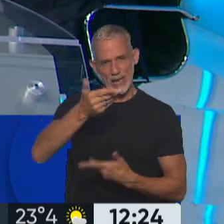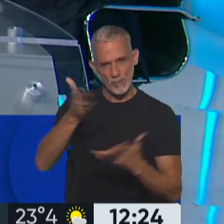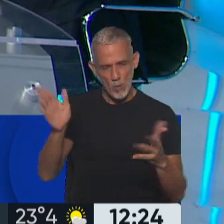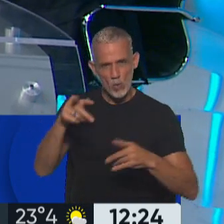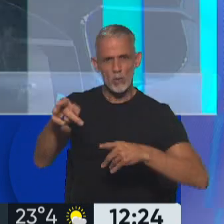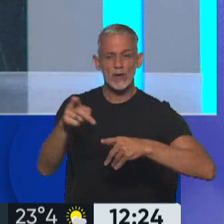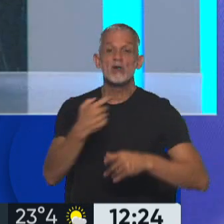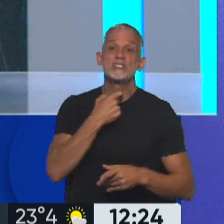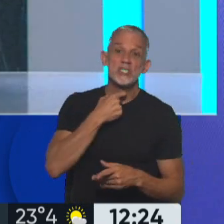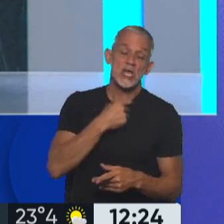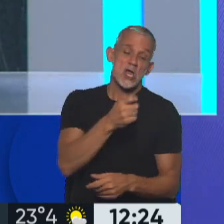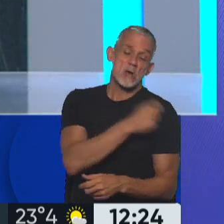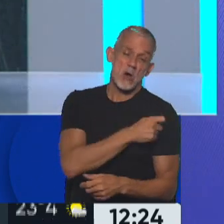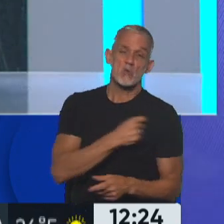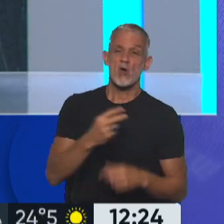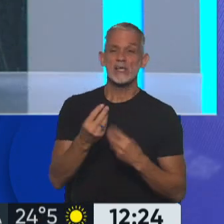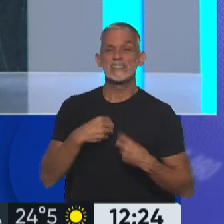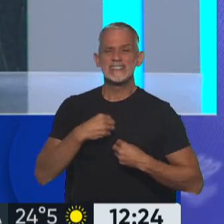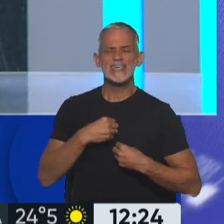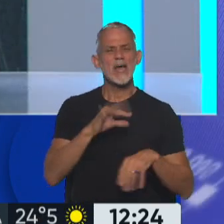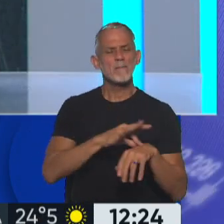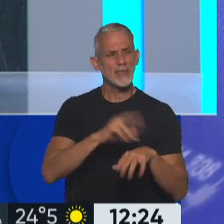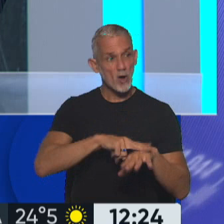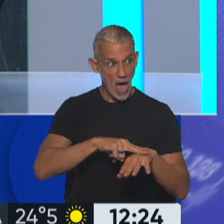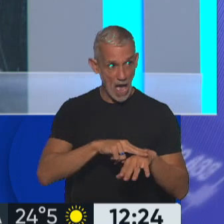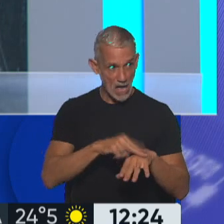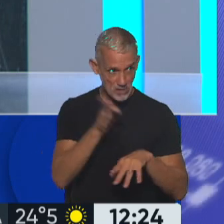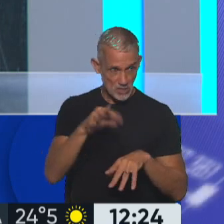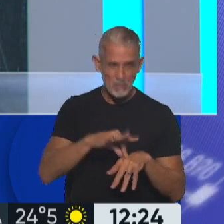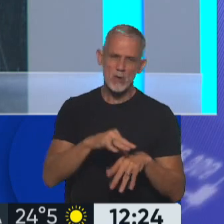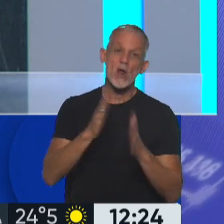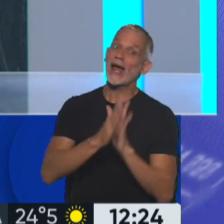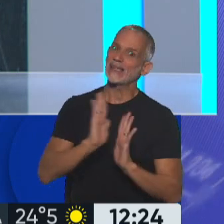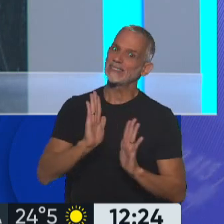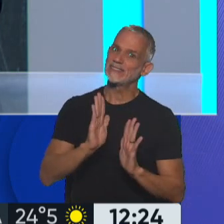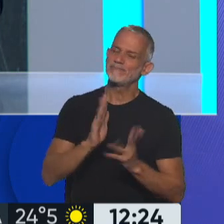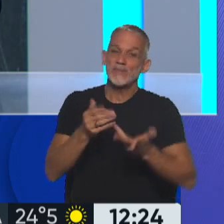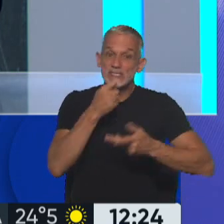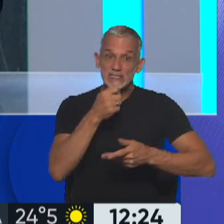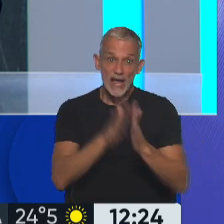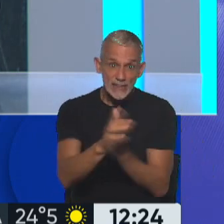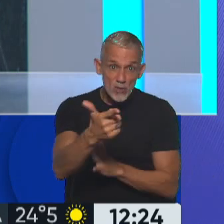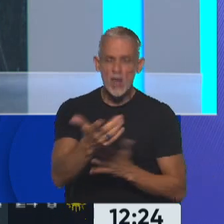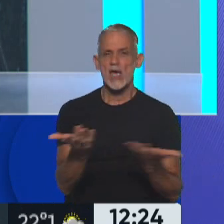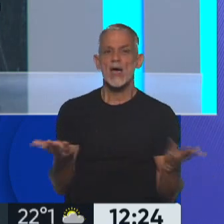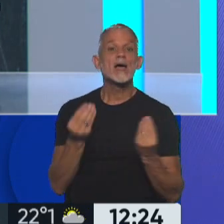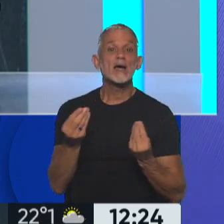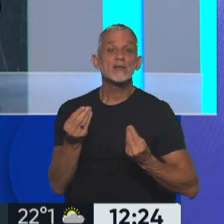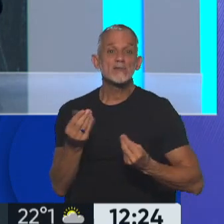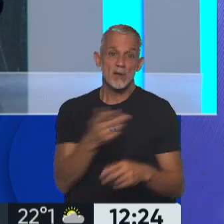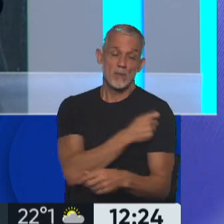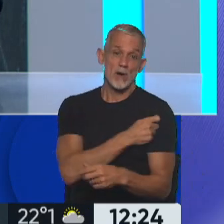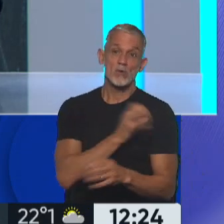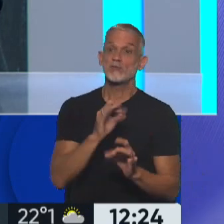si quiere y se siente que su médico le recomienda que se vacune, se vacune. Sin eso, lo único que vamos a hacer es que se va a poder